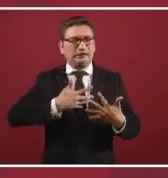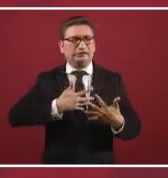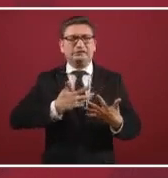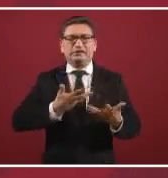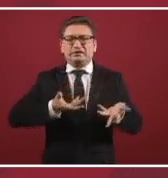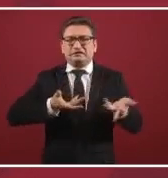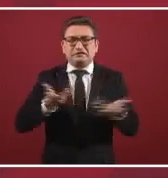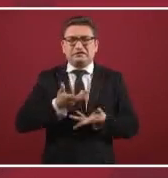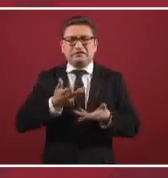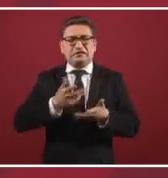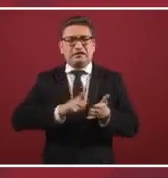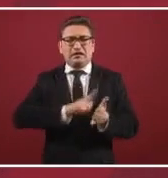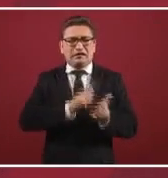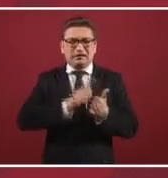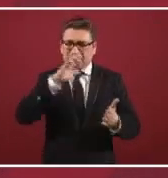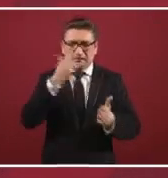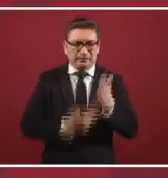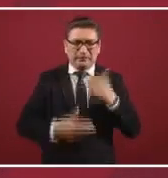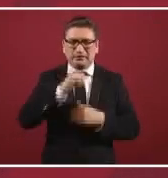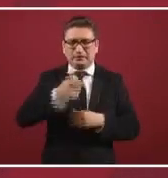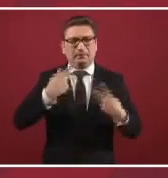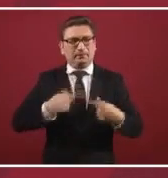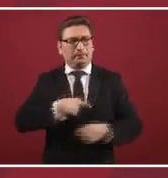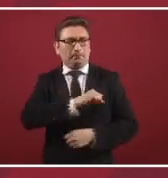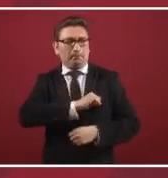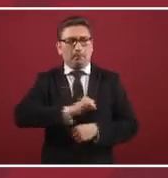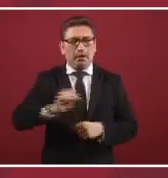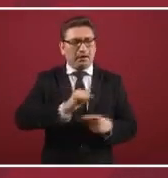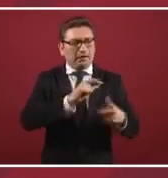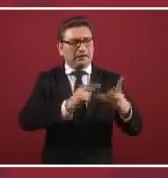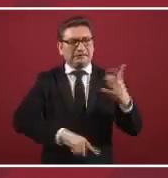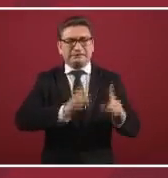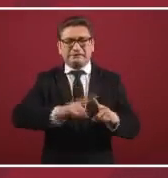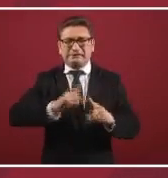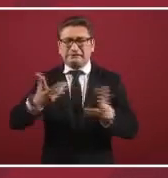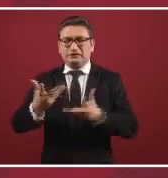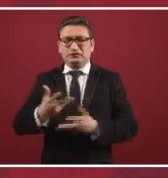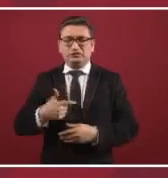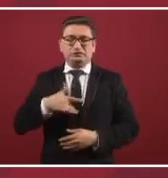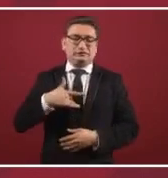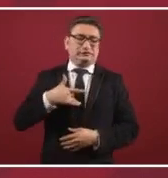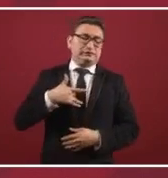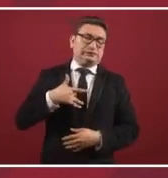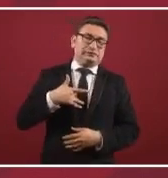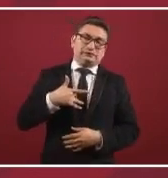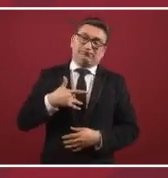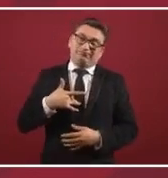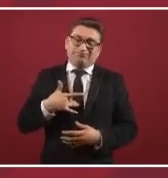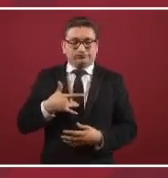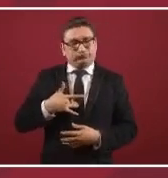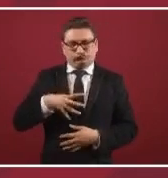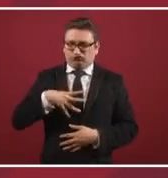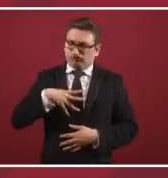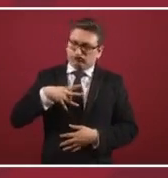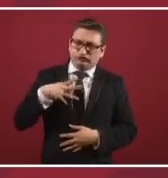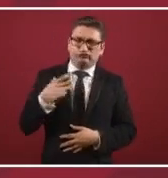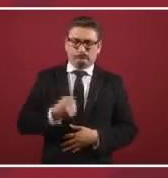país. Eso es fuerte y ese pues es un desafío, y estoy